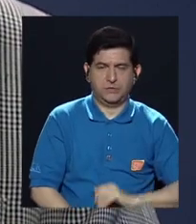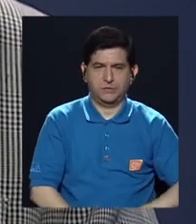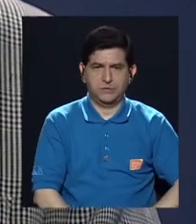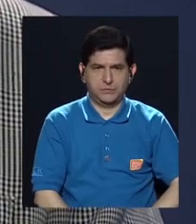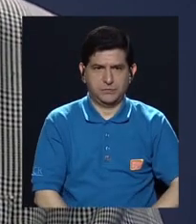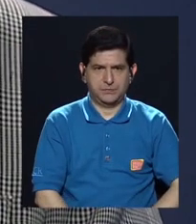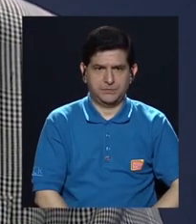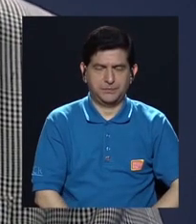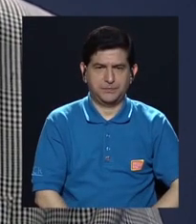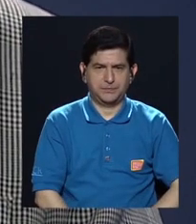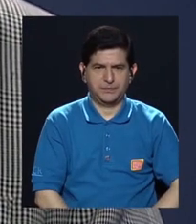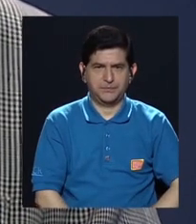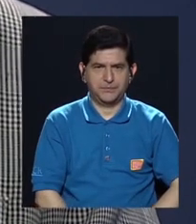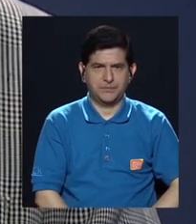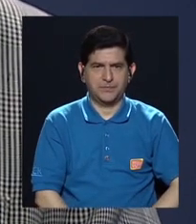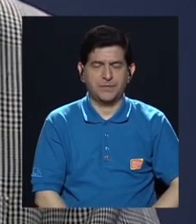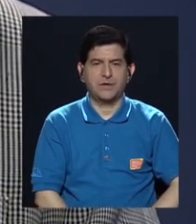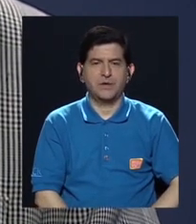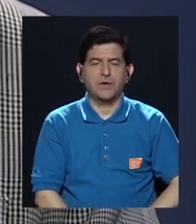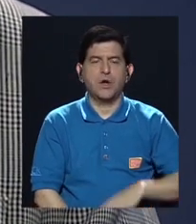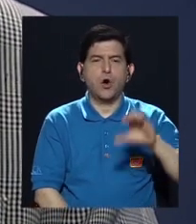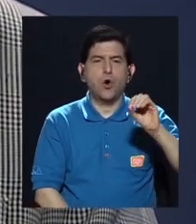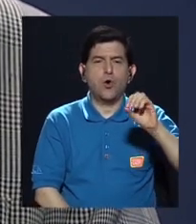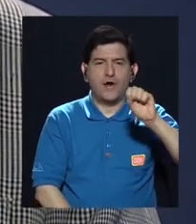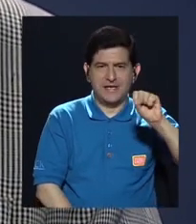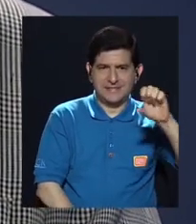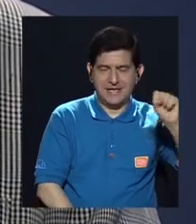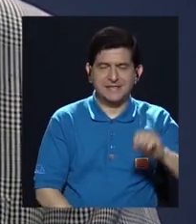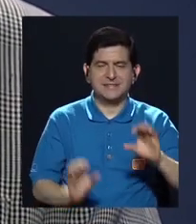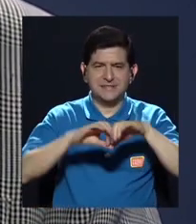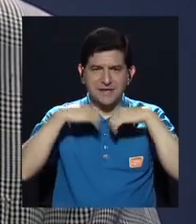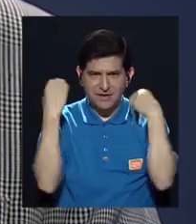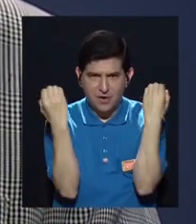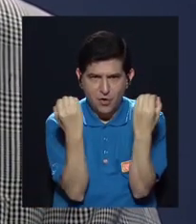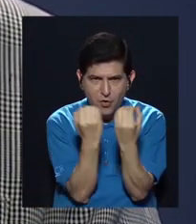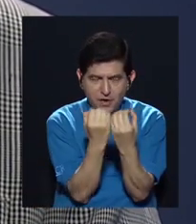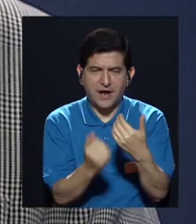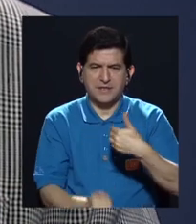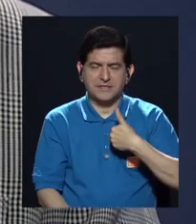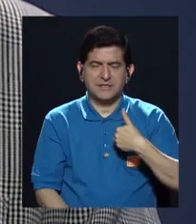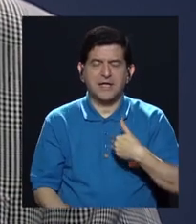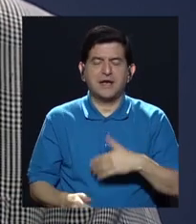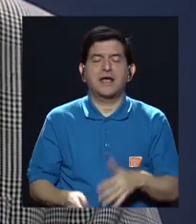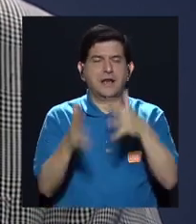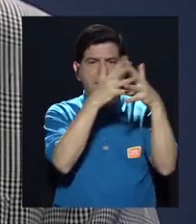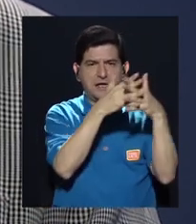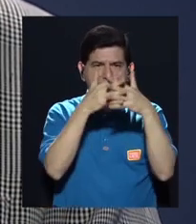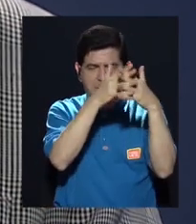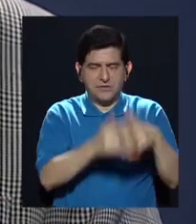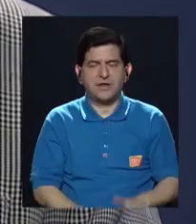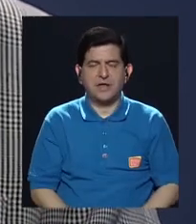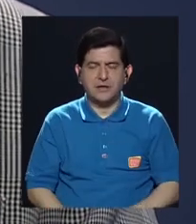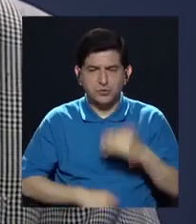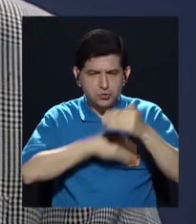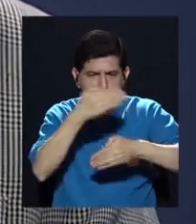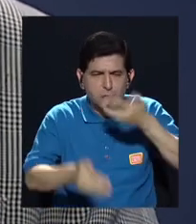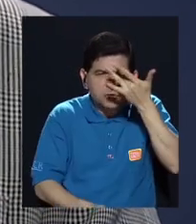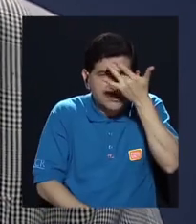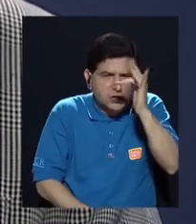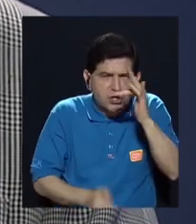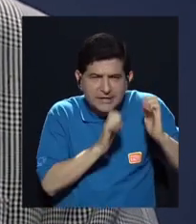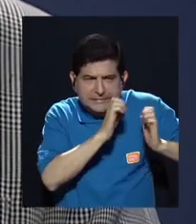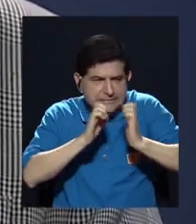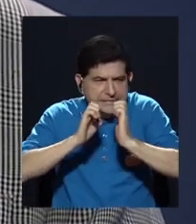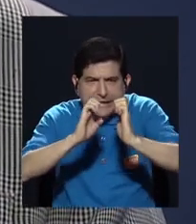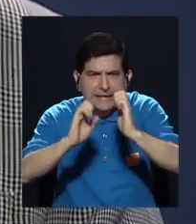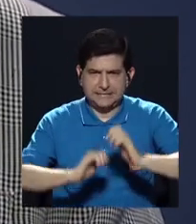1948, la OSS, que era la organización que tenía los Estados Unidos para hacer inteligencia